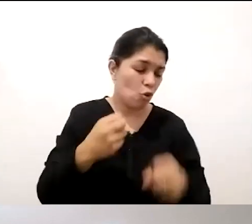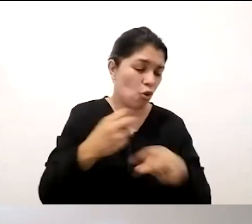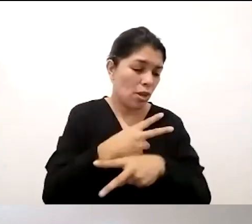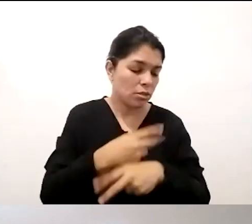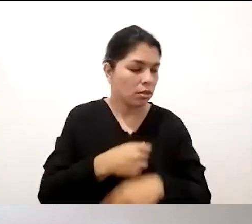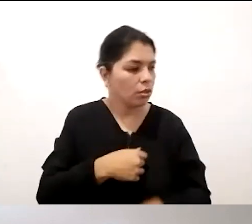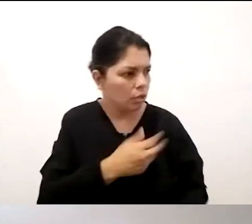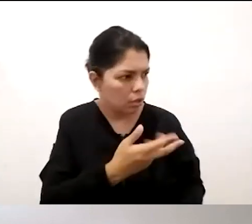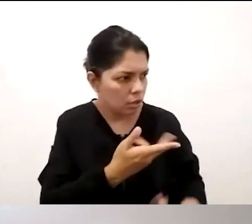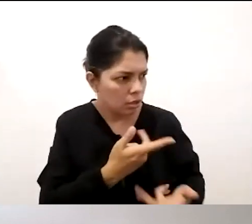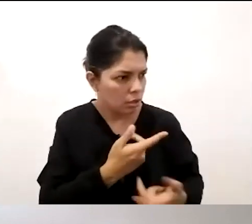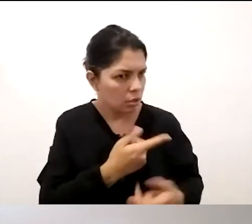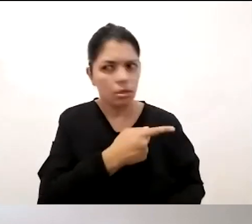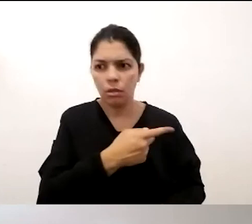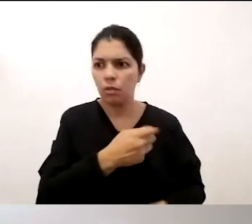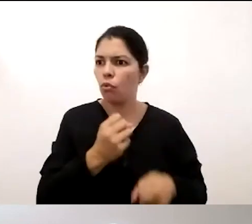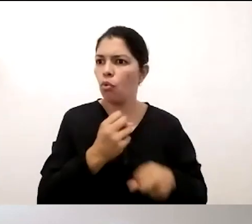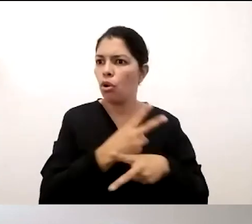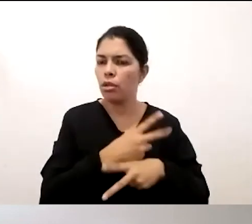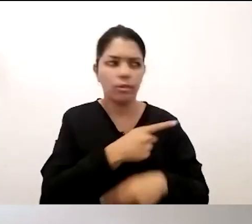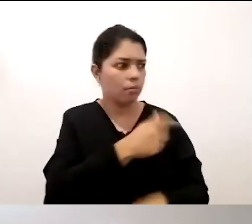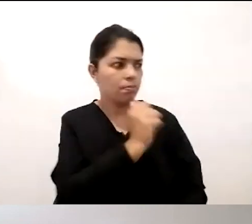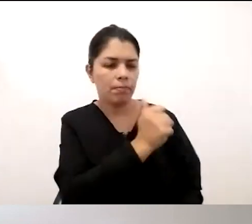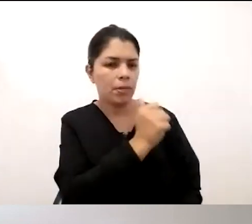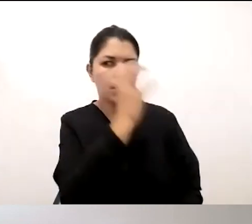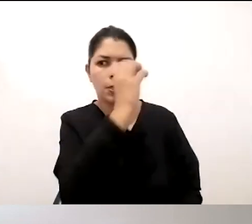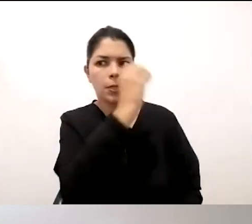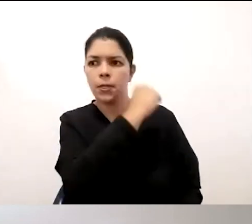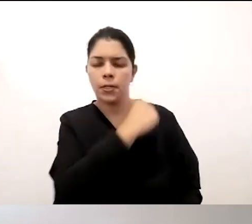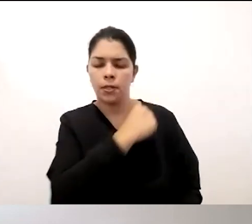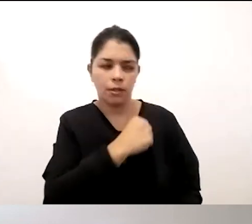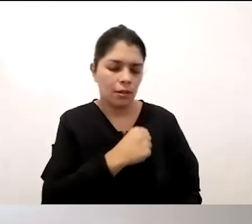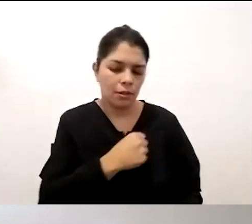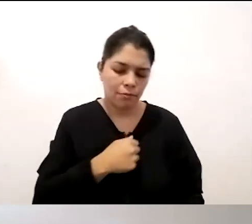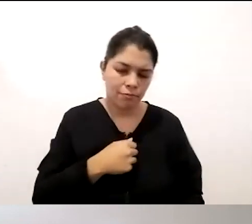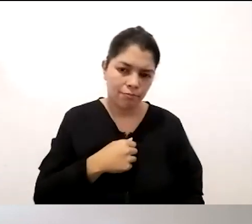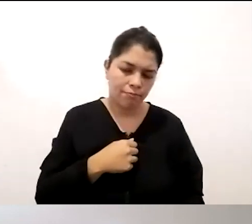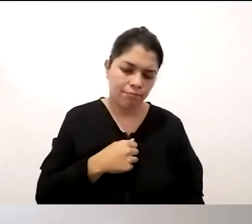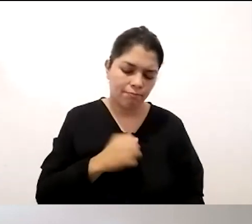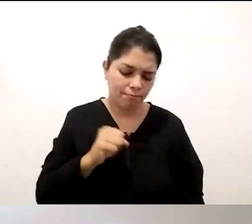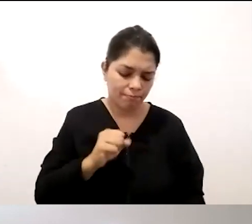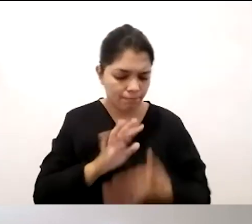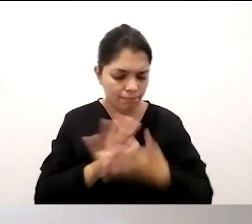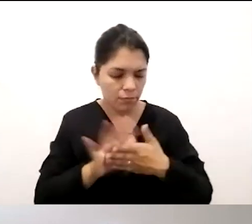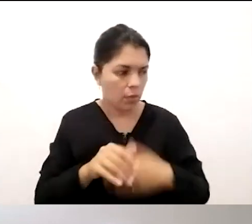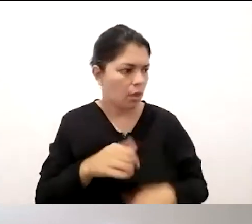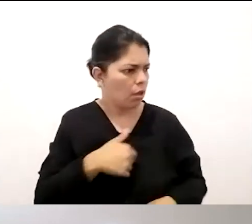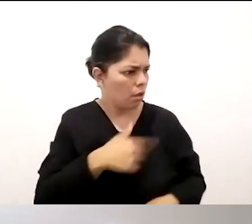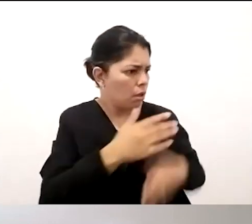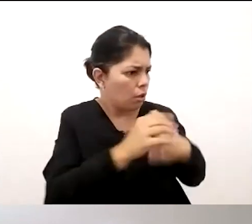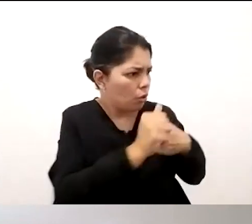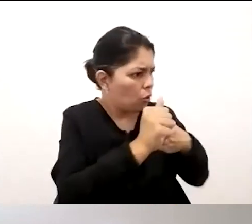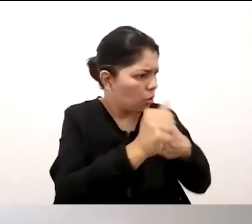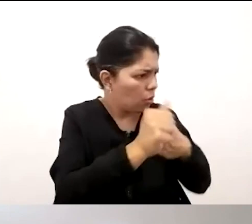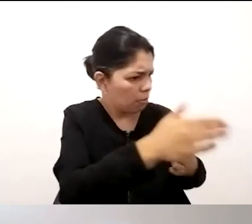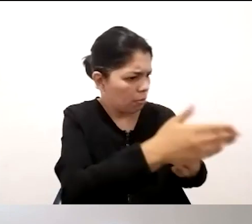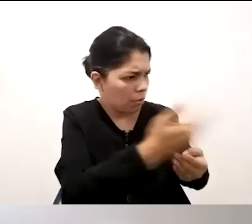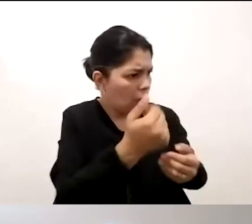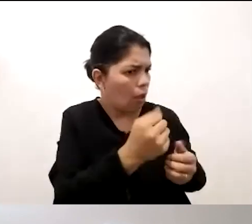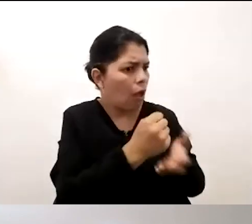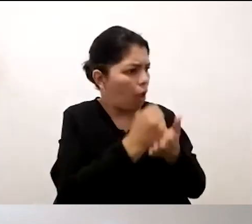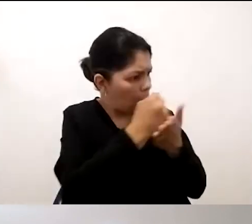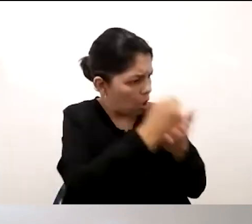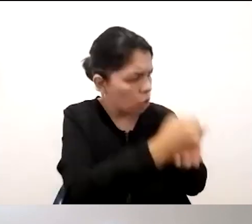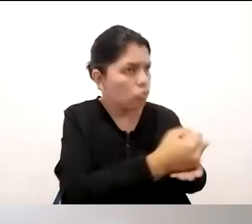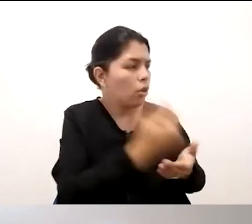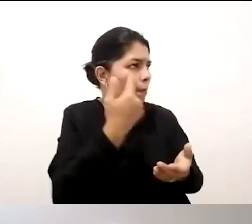y orientarla a que busque una ayuda. Y como aquí lo nombramos, Olga nos mencionó unas líneas, unos correos